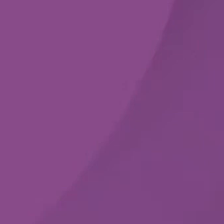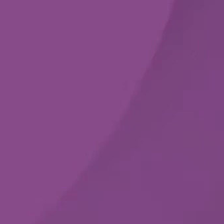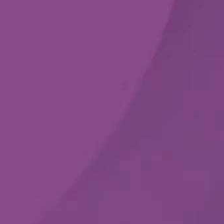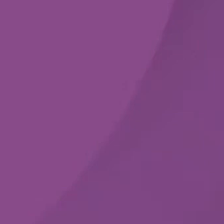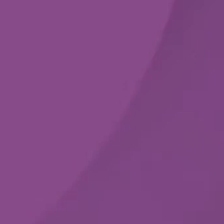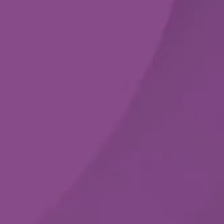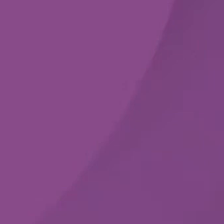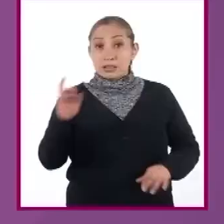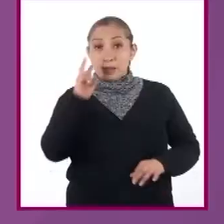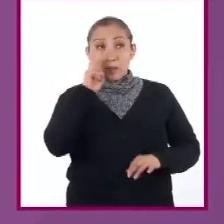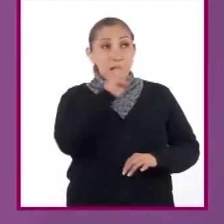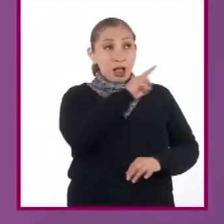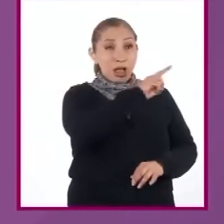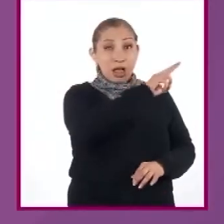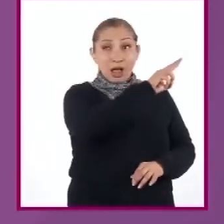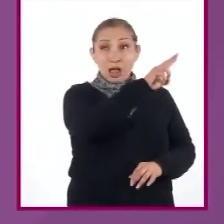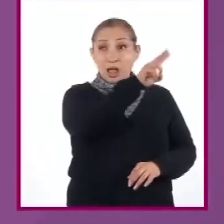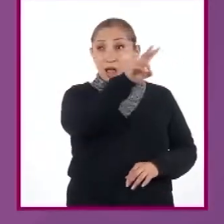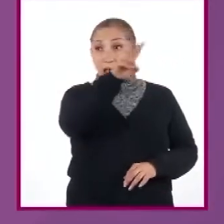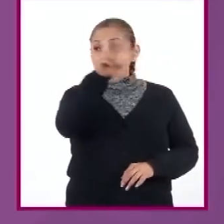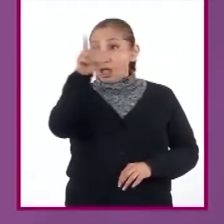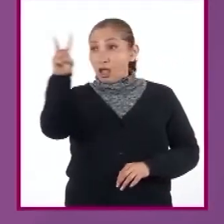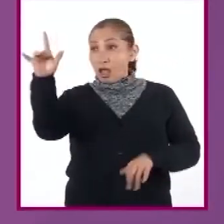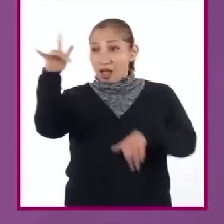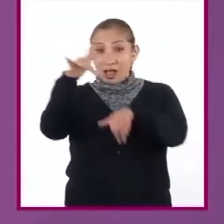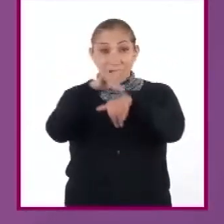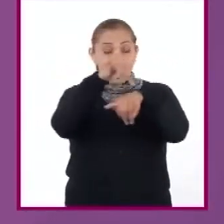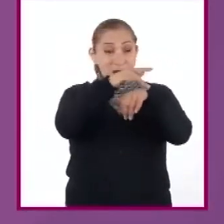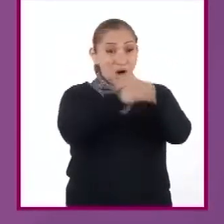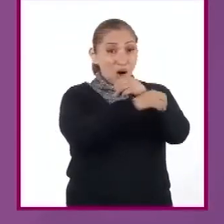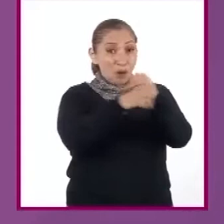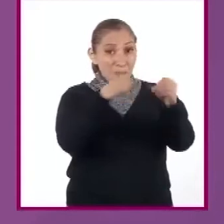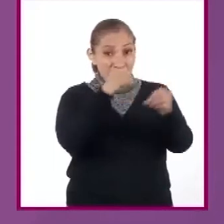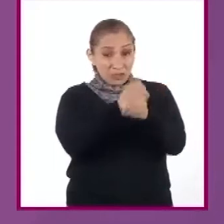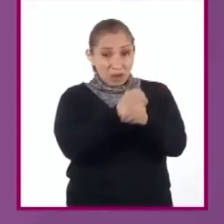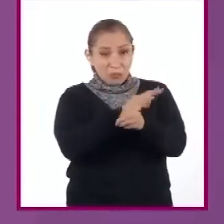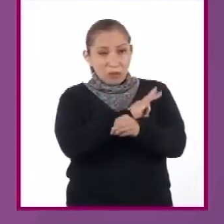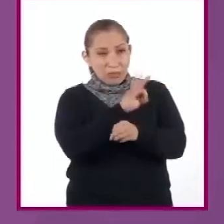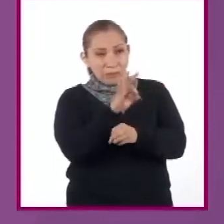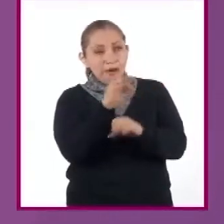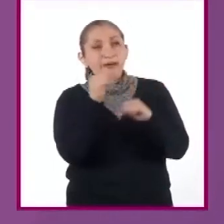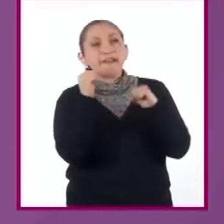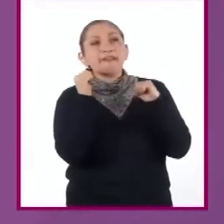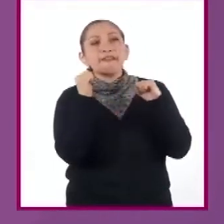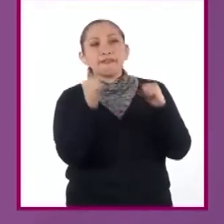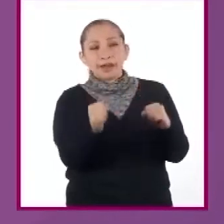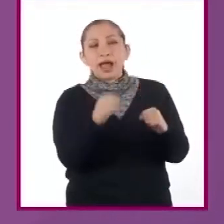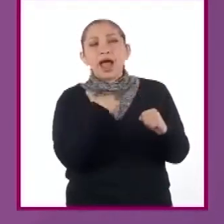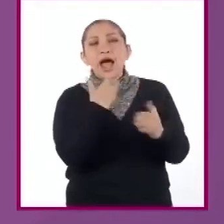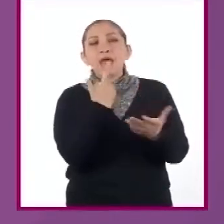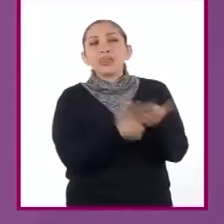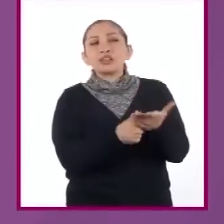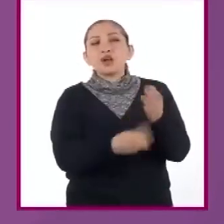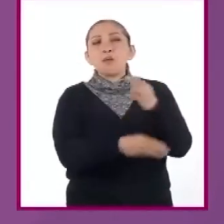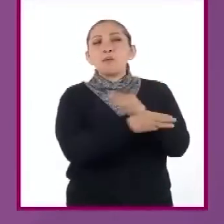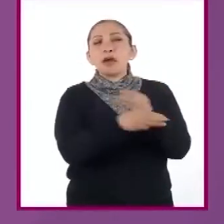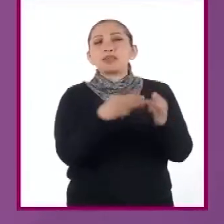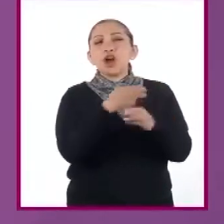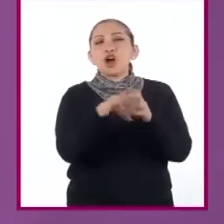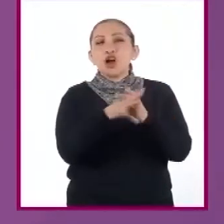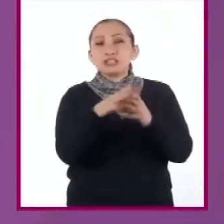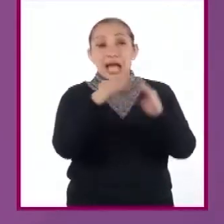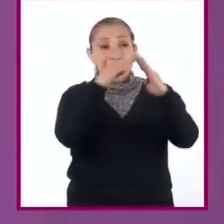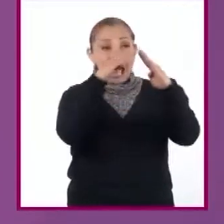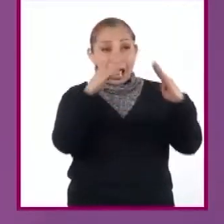Si miramos a nuestro alrededor y tocamos los objetos que nos rodean, podremos asegurar que están hechos de materia. Las